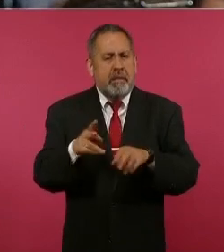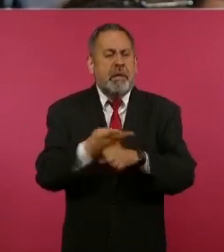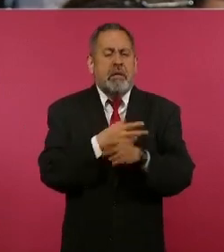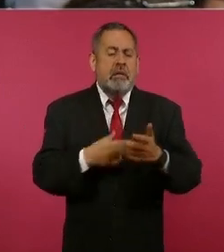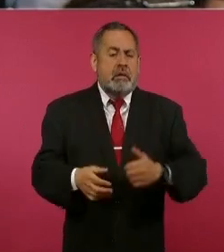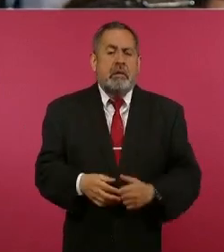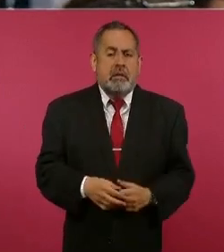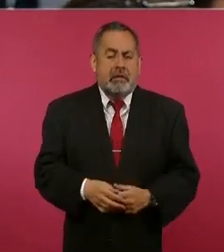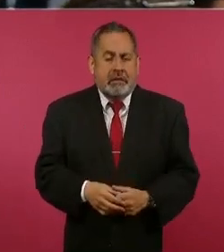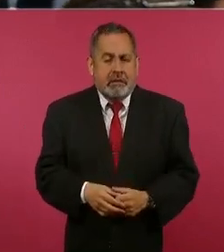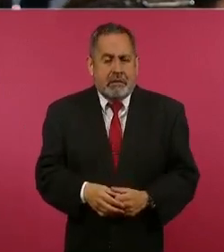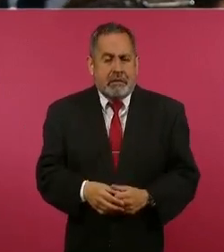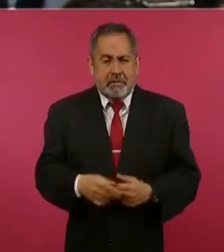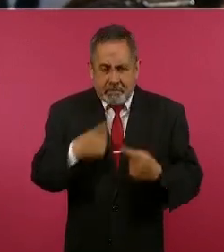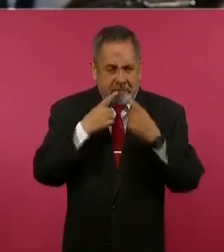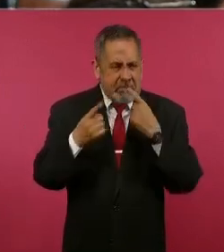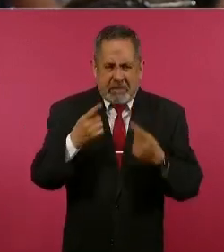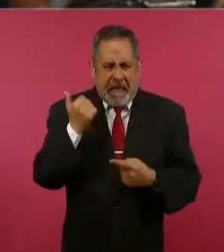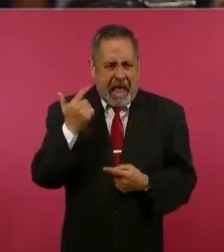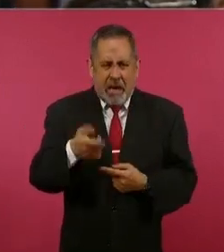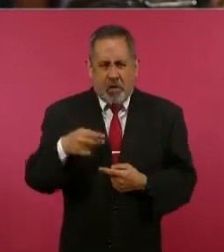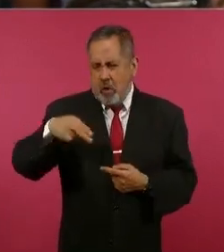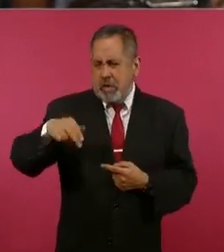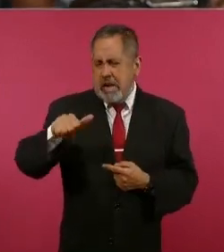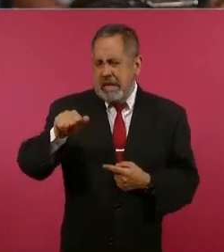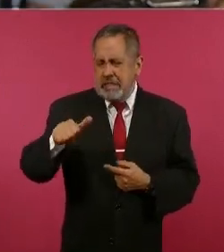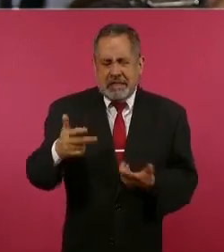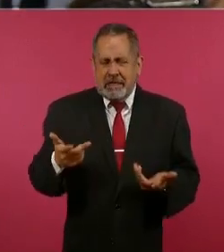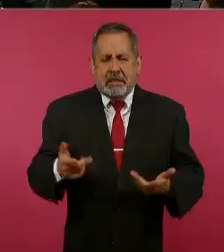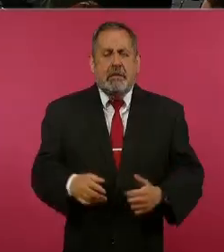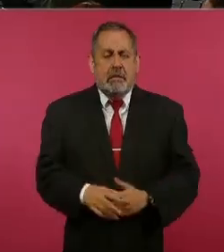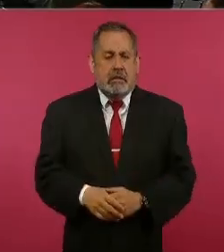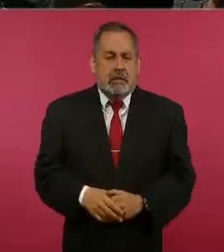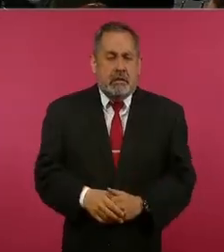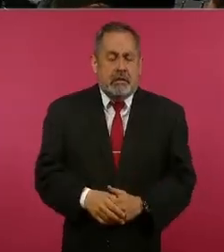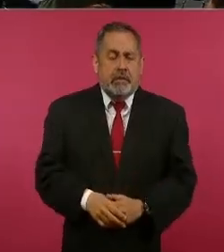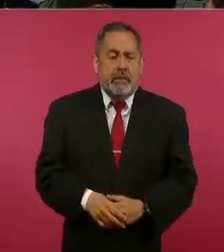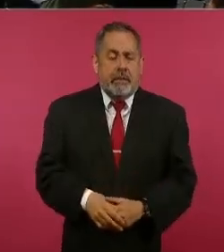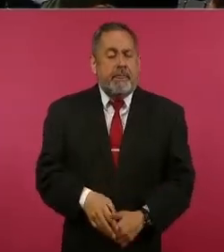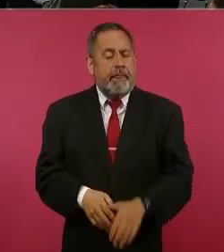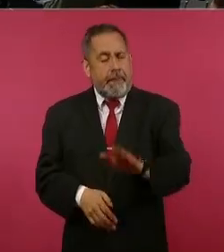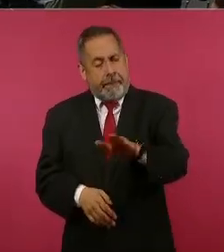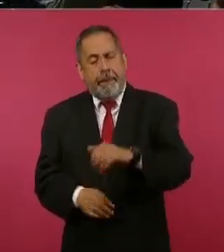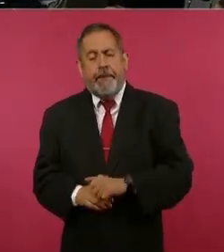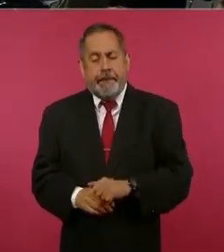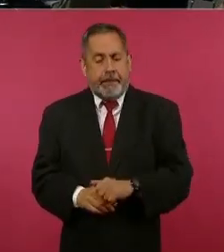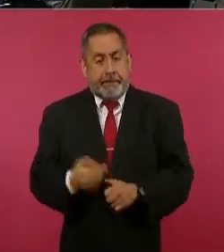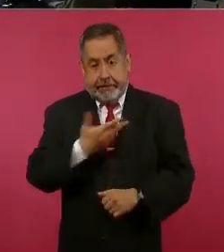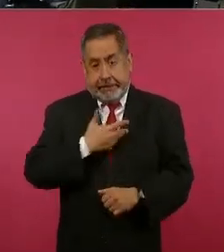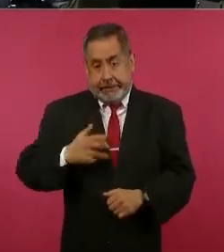¿Hay algún evento que…? Pues fue una visita